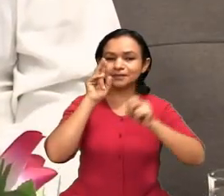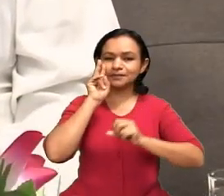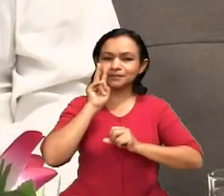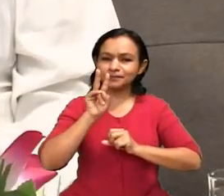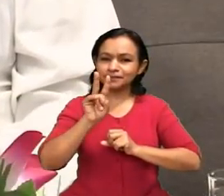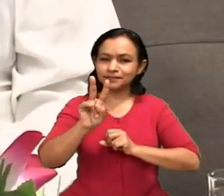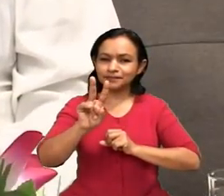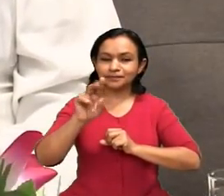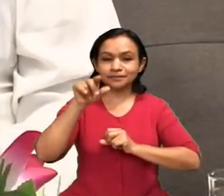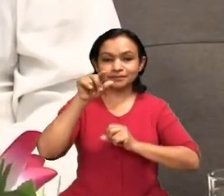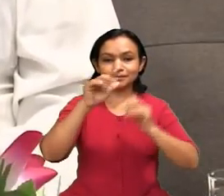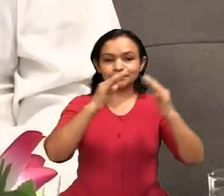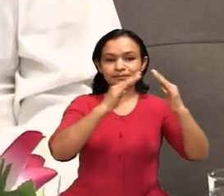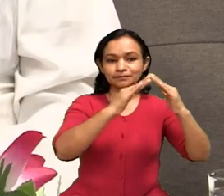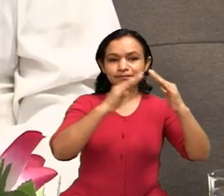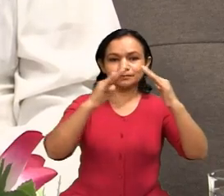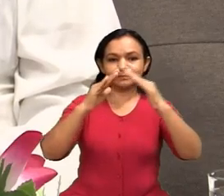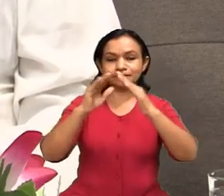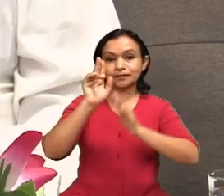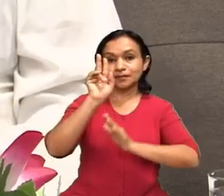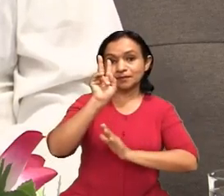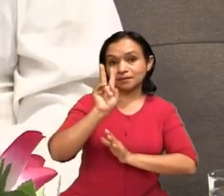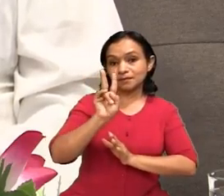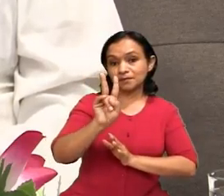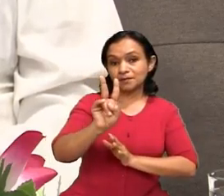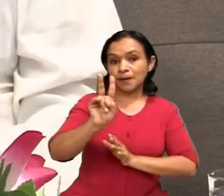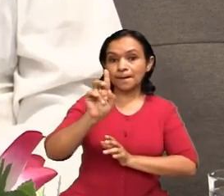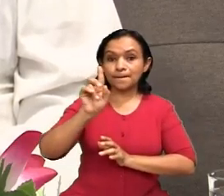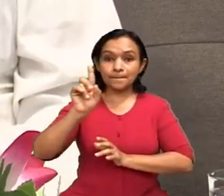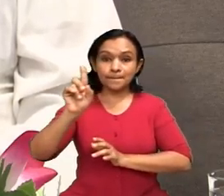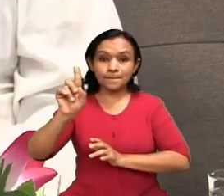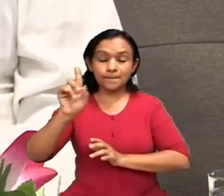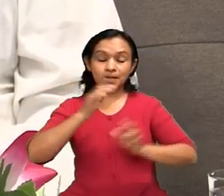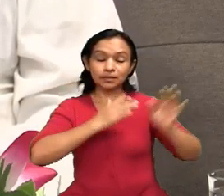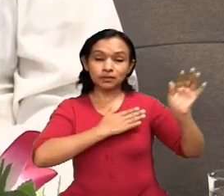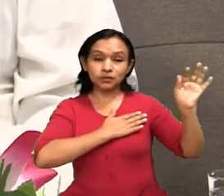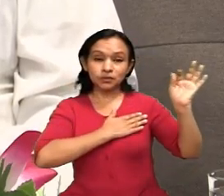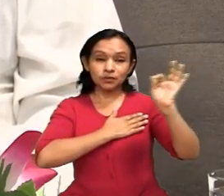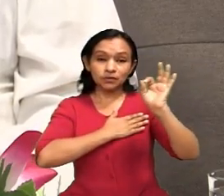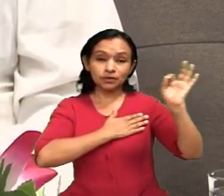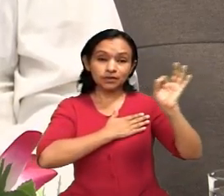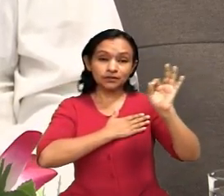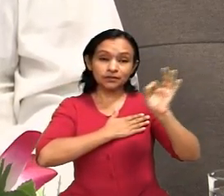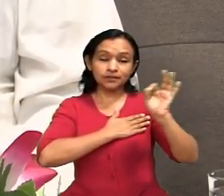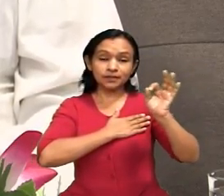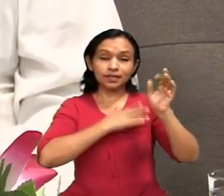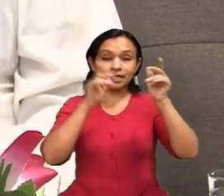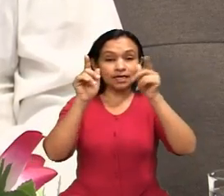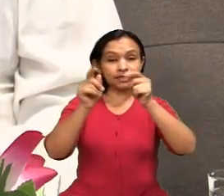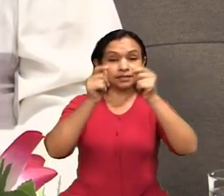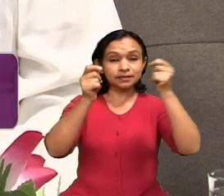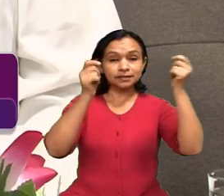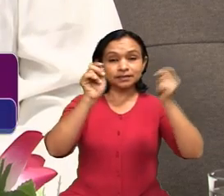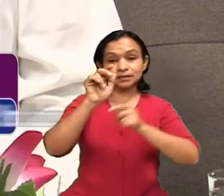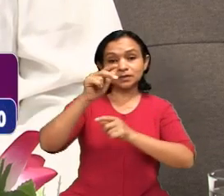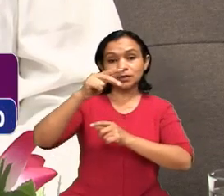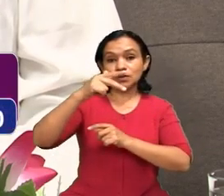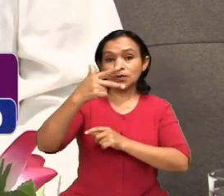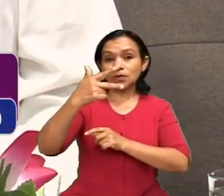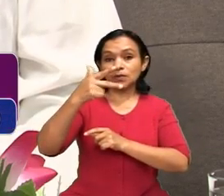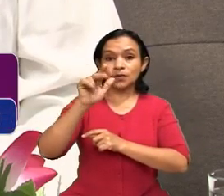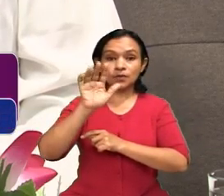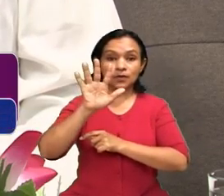hoy, 21 de febrero, en que conmemoramos el 85 aniversario